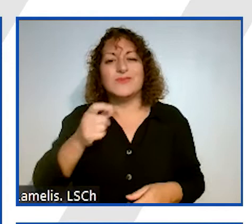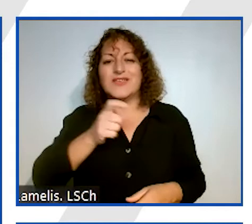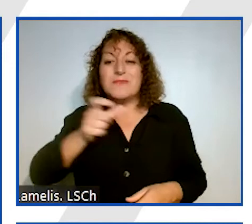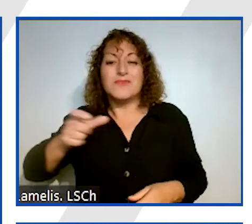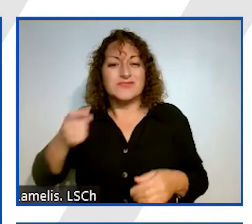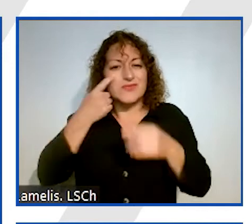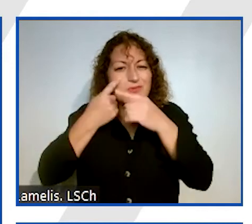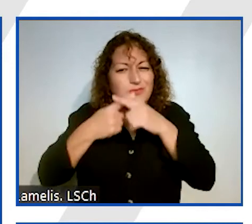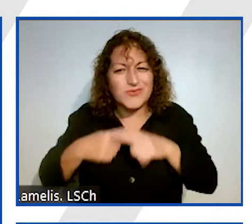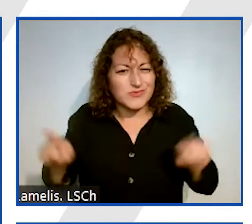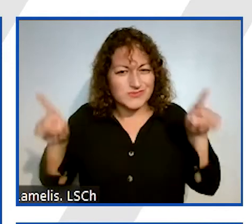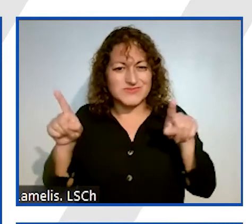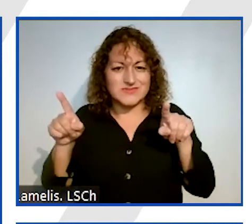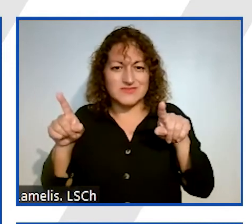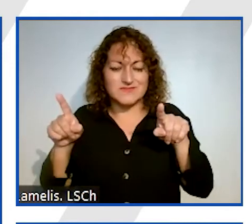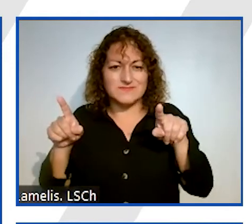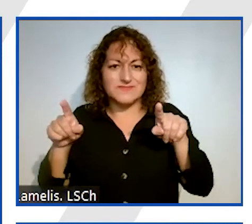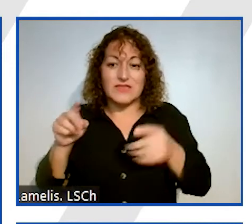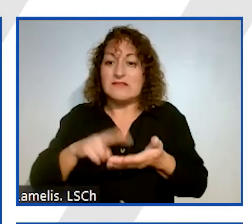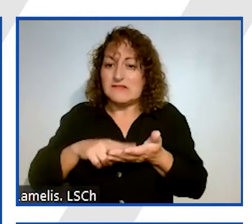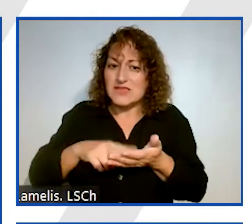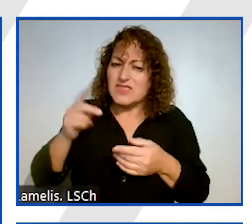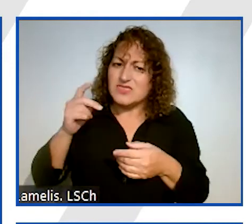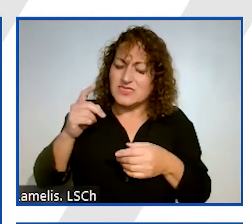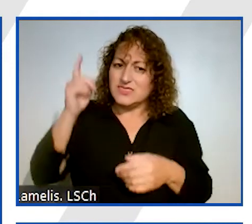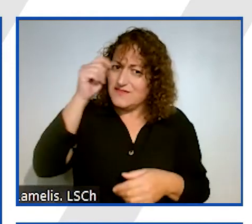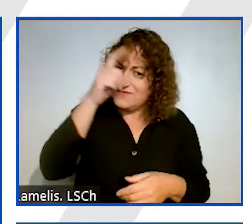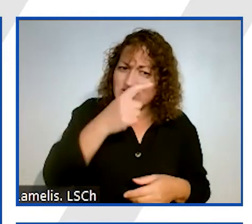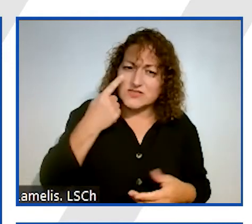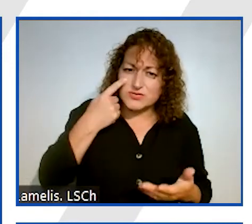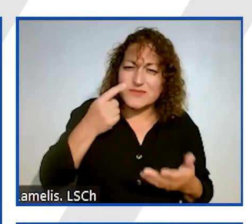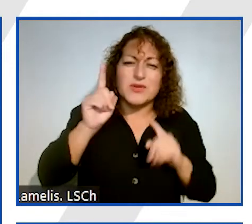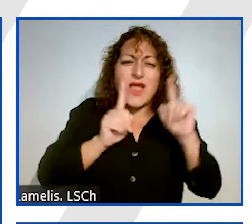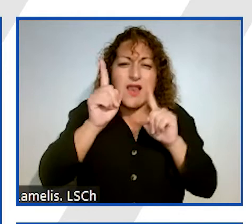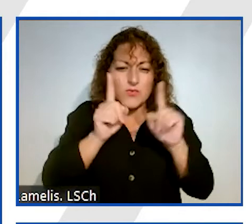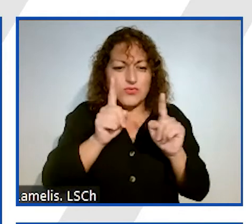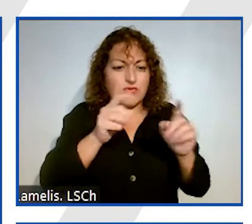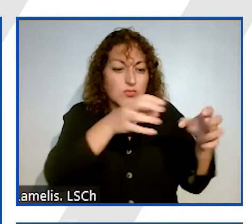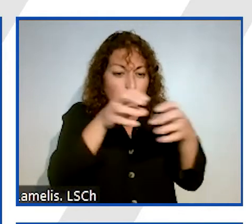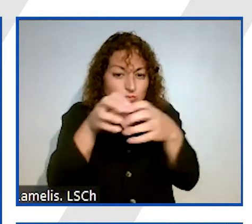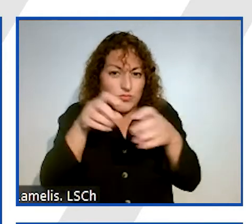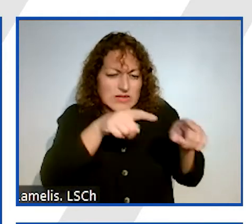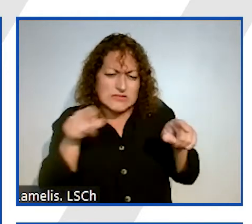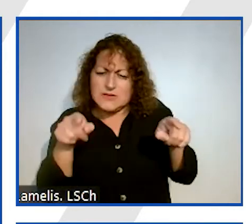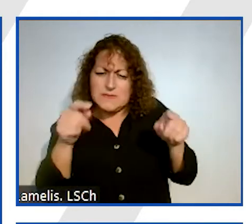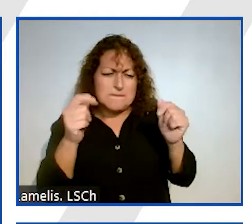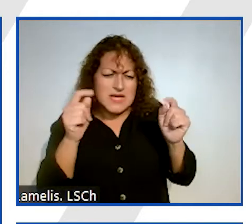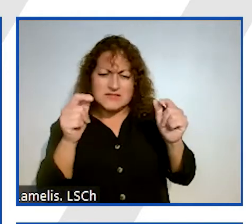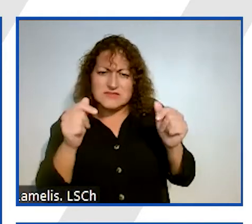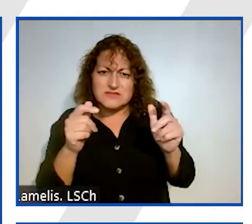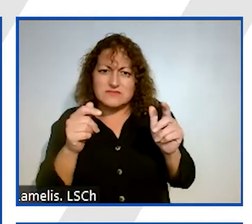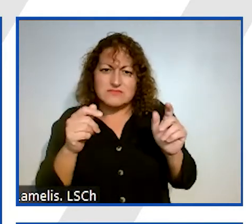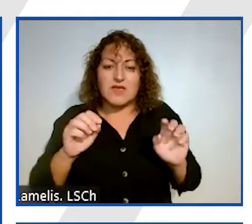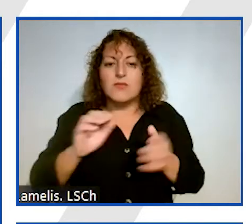es complejo reconocer los tiburones. La mayoría de las especies se parecen. Y si estamos hablando de un ambiente costero donde hay 3 o